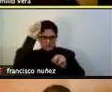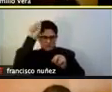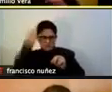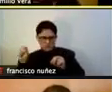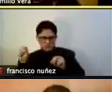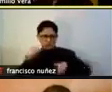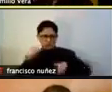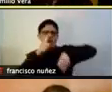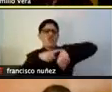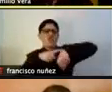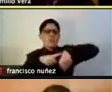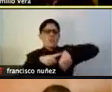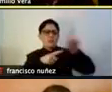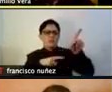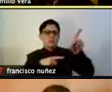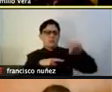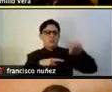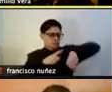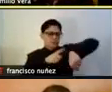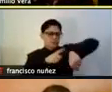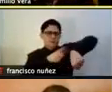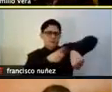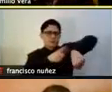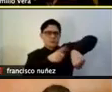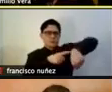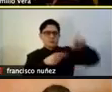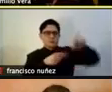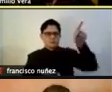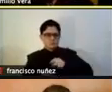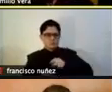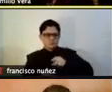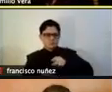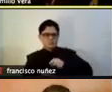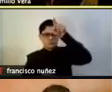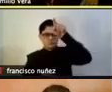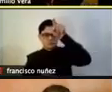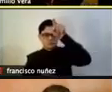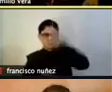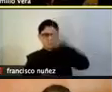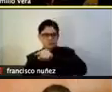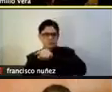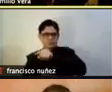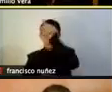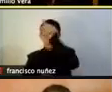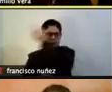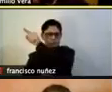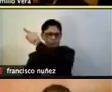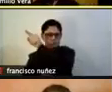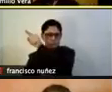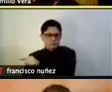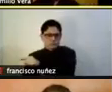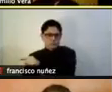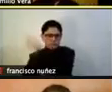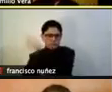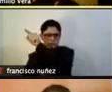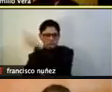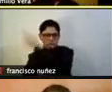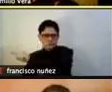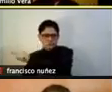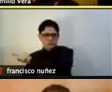cierto?, se igualan a los tiempos que uno observa, entonces, bueno, le va creyendo más y más al modelo. Esa es la forma en que